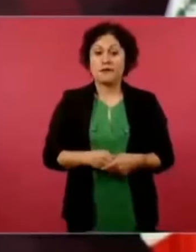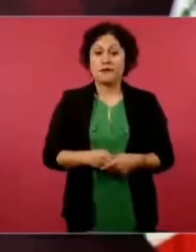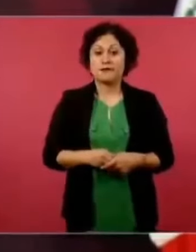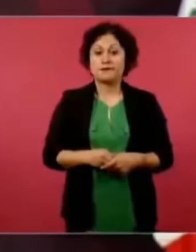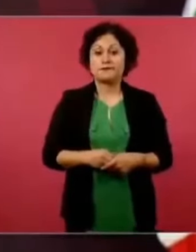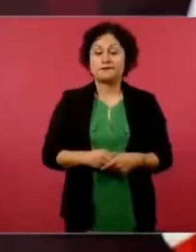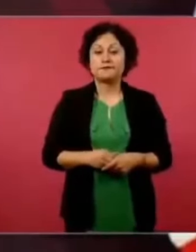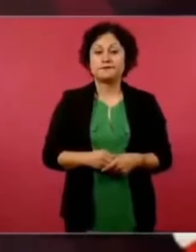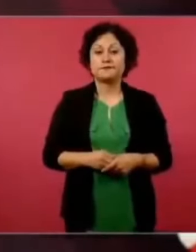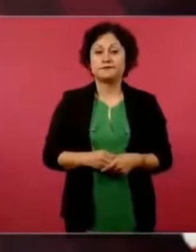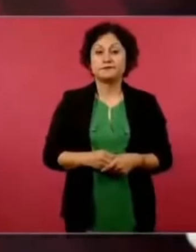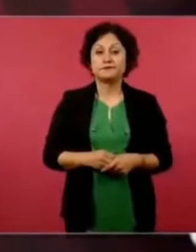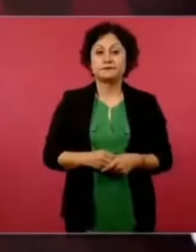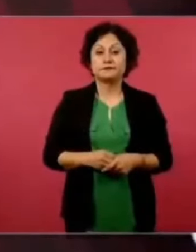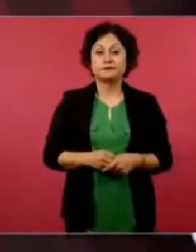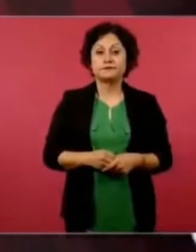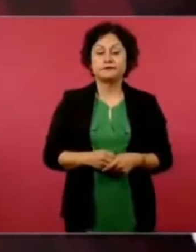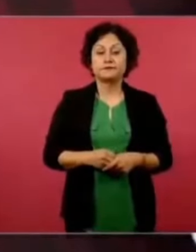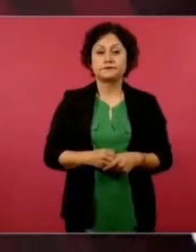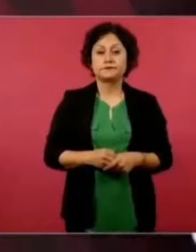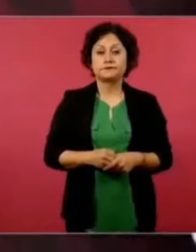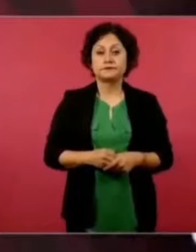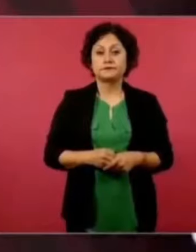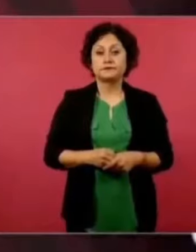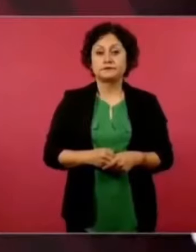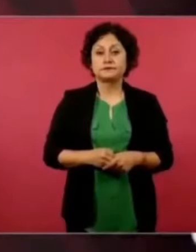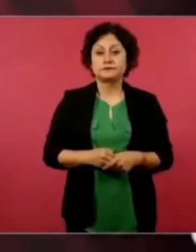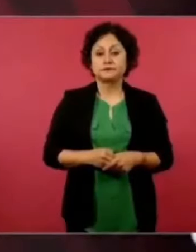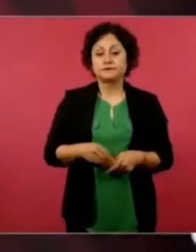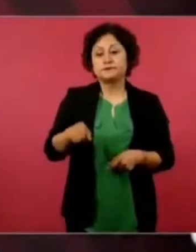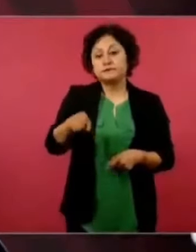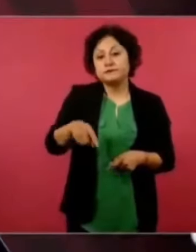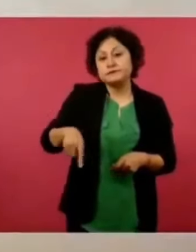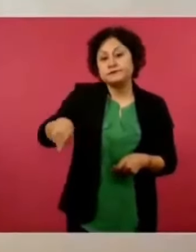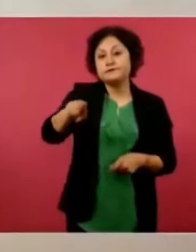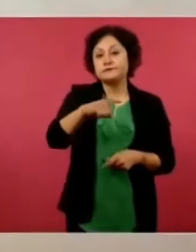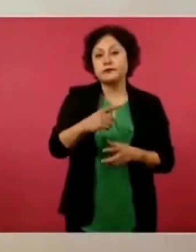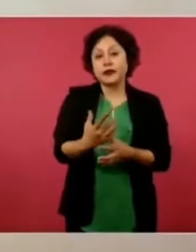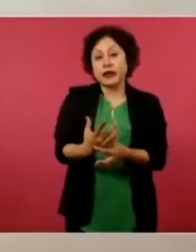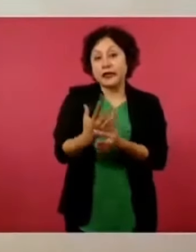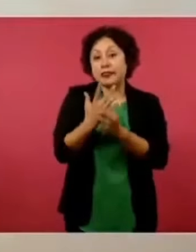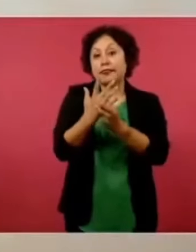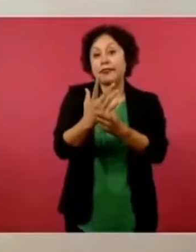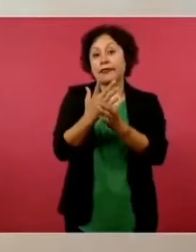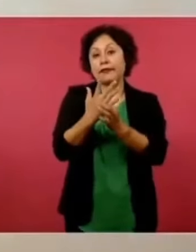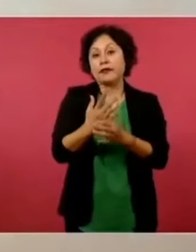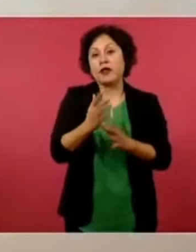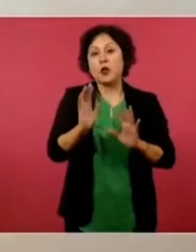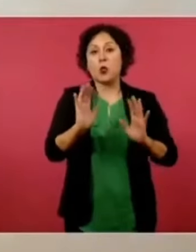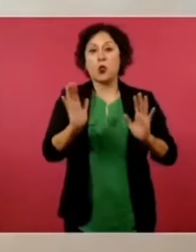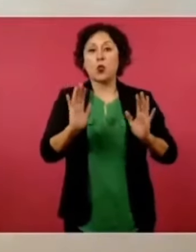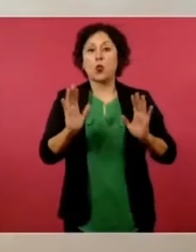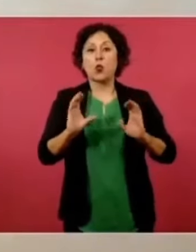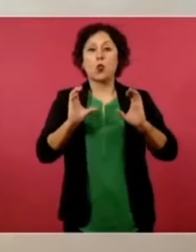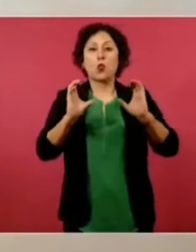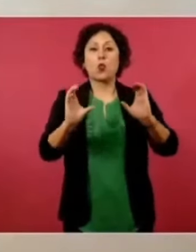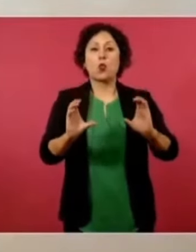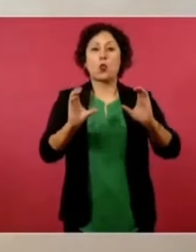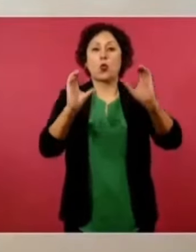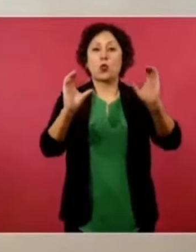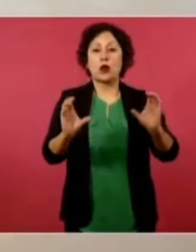eh esgrimieron usaron como pretexto de que se iba a militarizar el